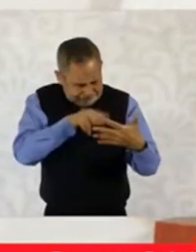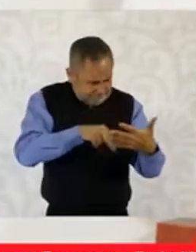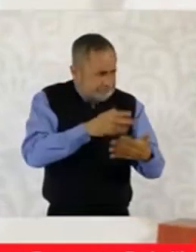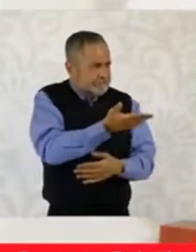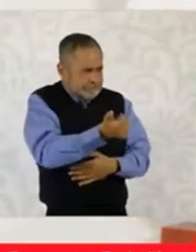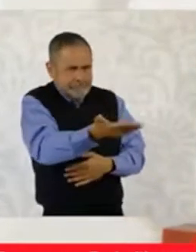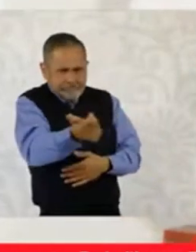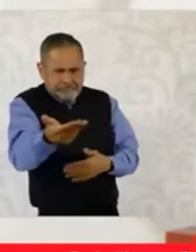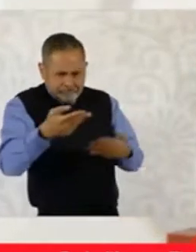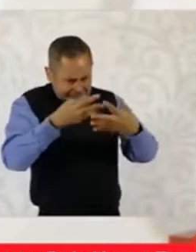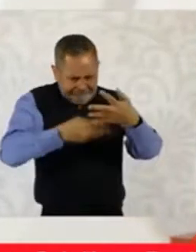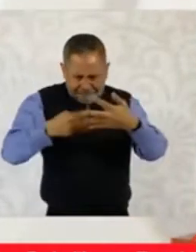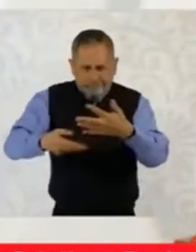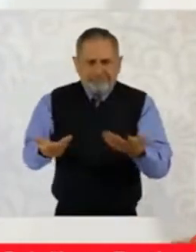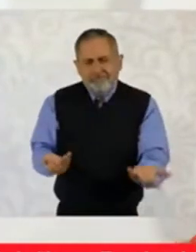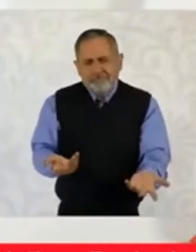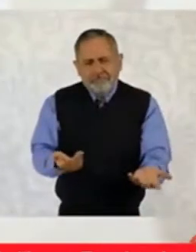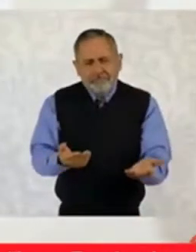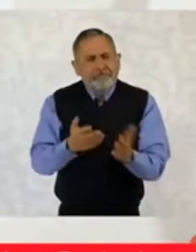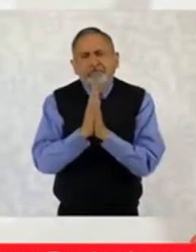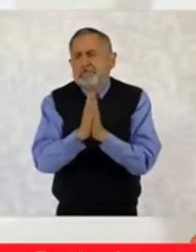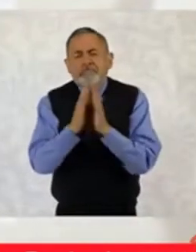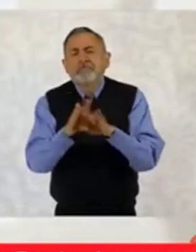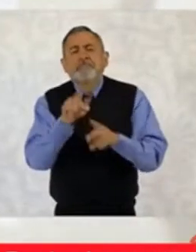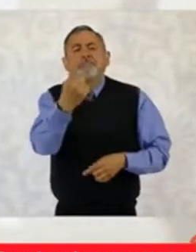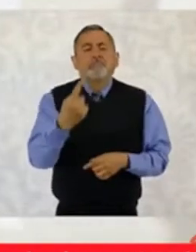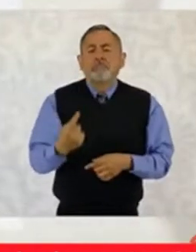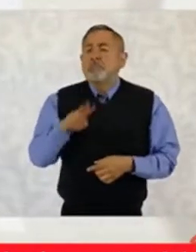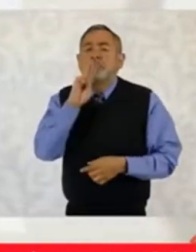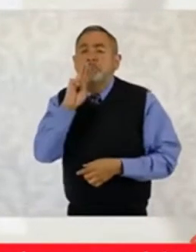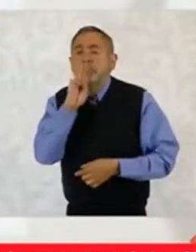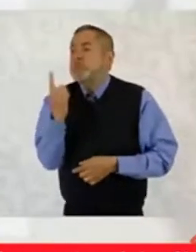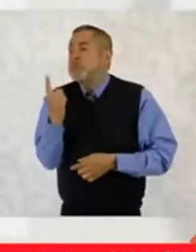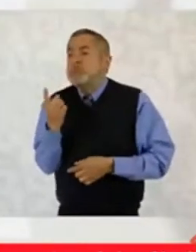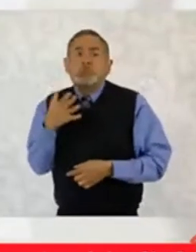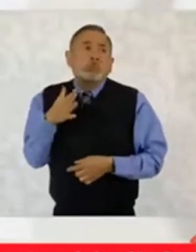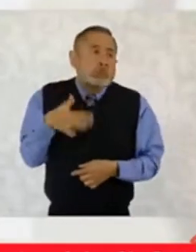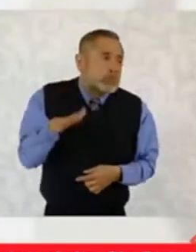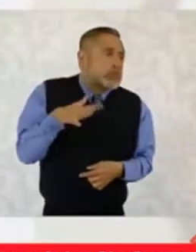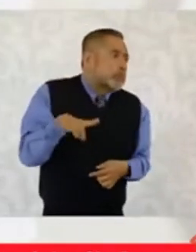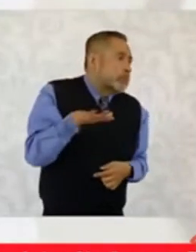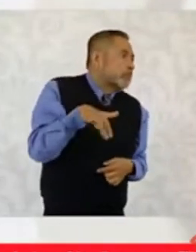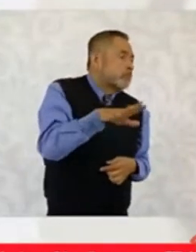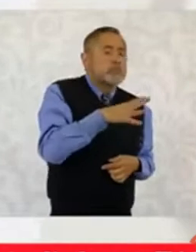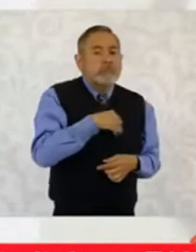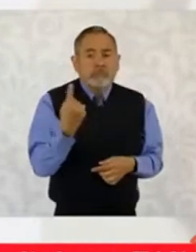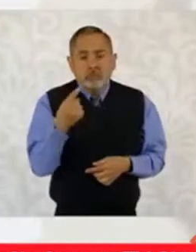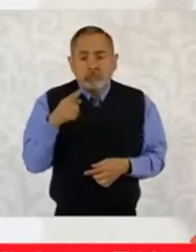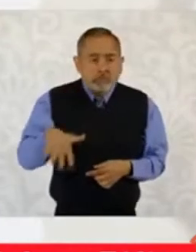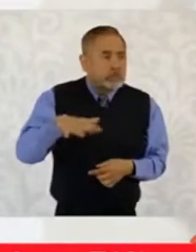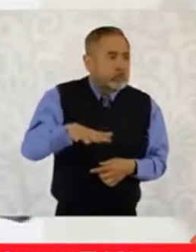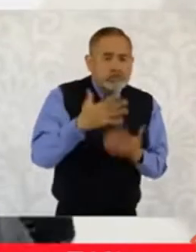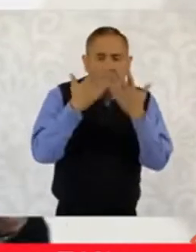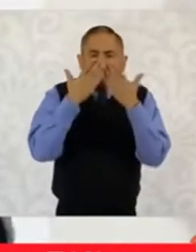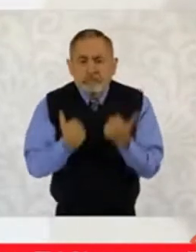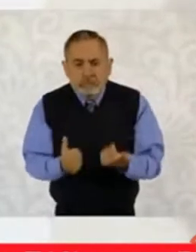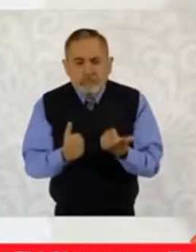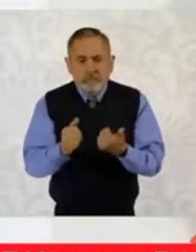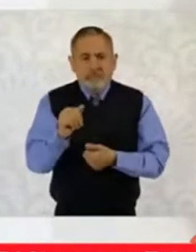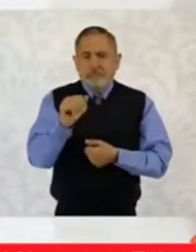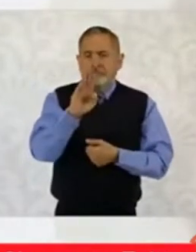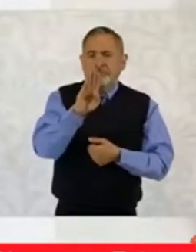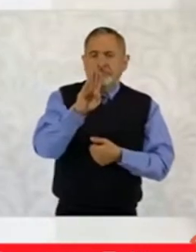Porque no puede ser que una madre busque a un hijo desaparecido y que no tengamos una base